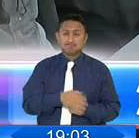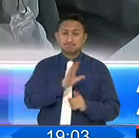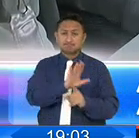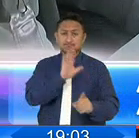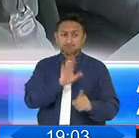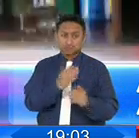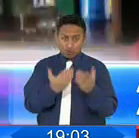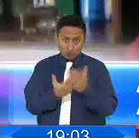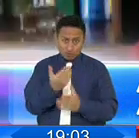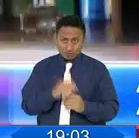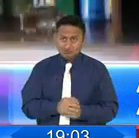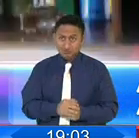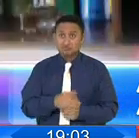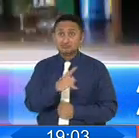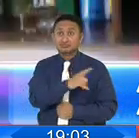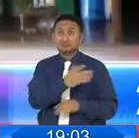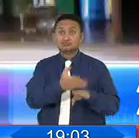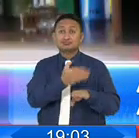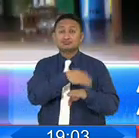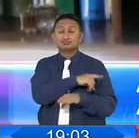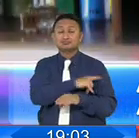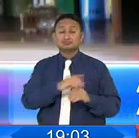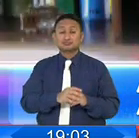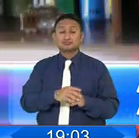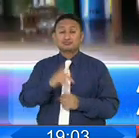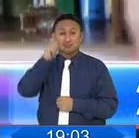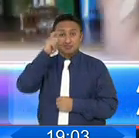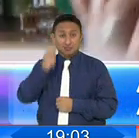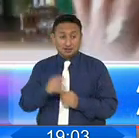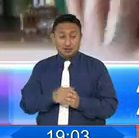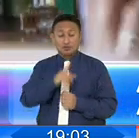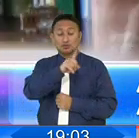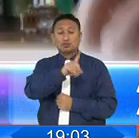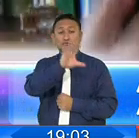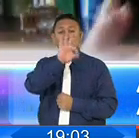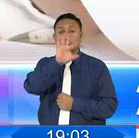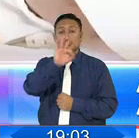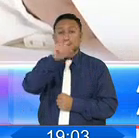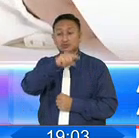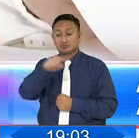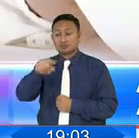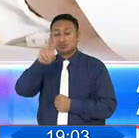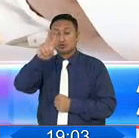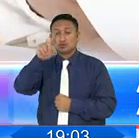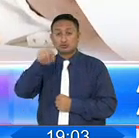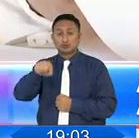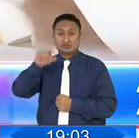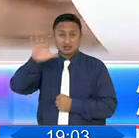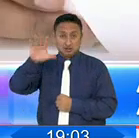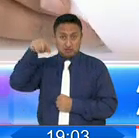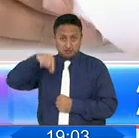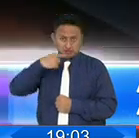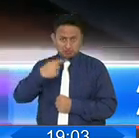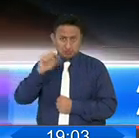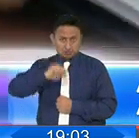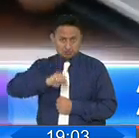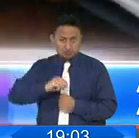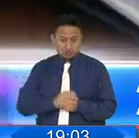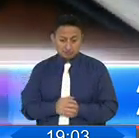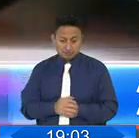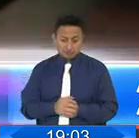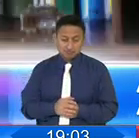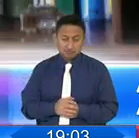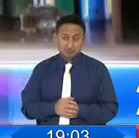no son algo nuevo. Mariana Yepes, quien fue fiscal general del Estado desde 1999 al 2005, así lo confirma. Asegura que los hechos a veces